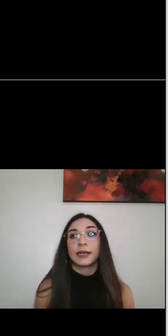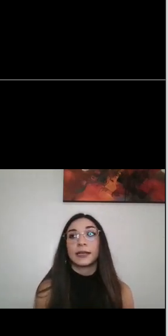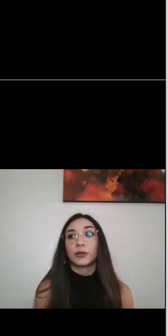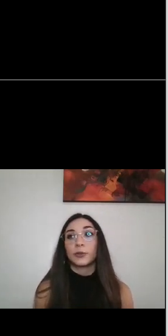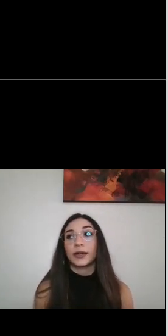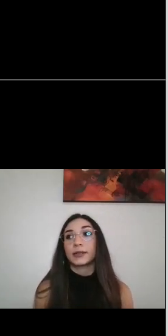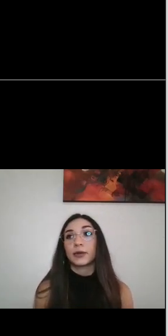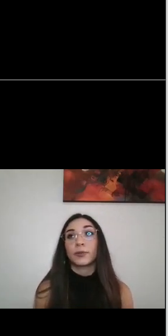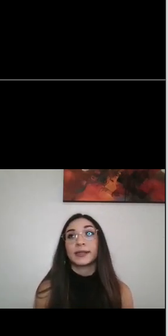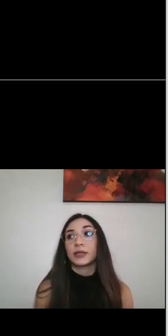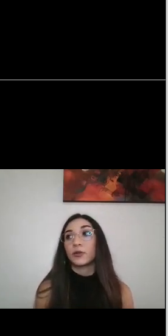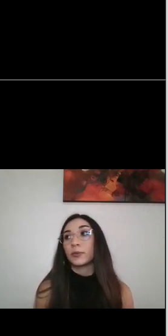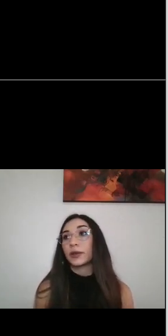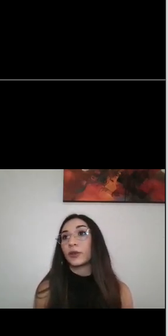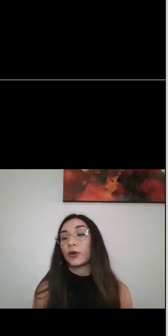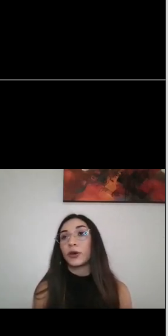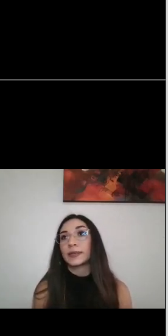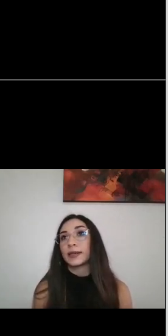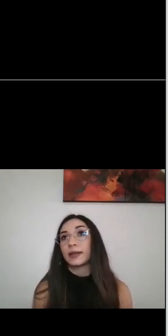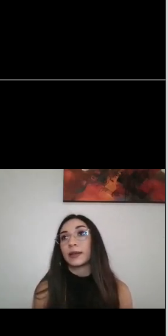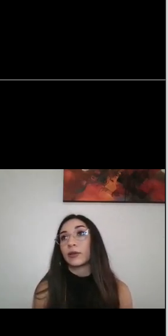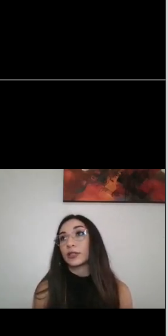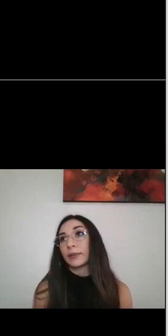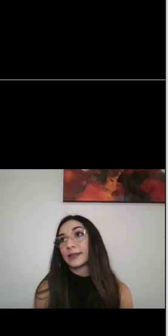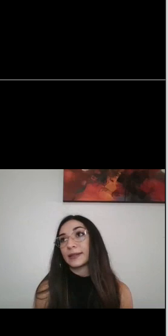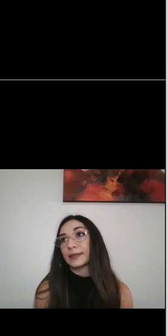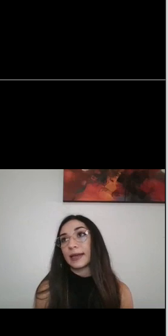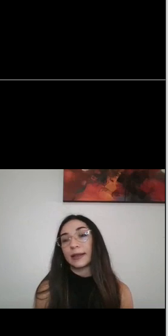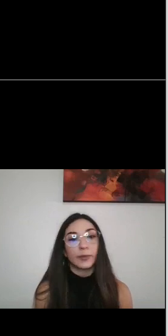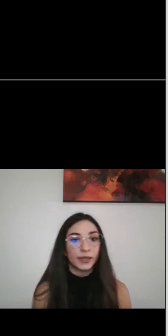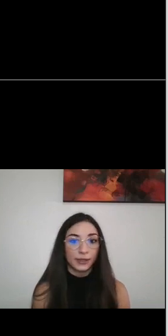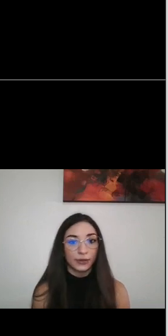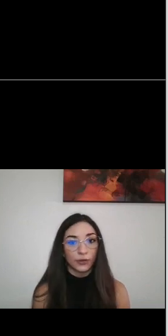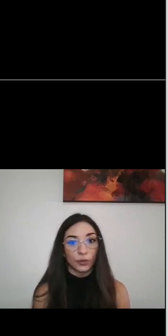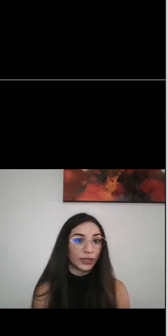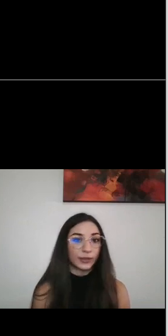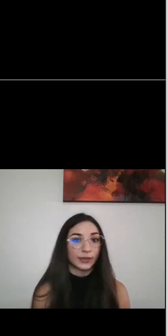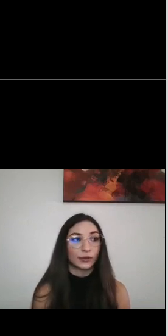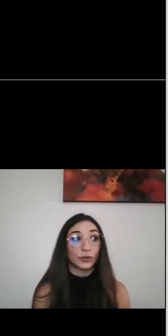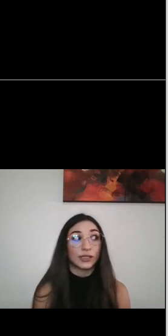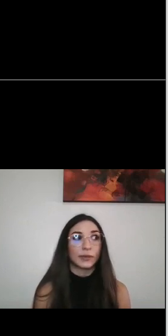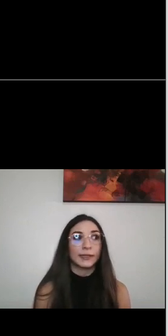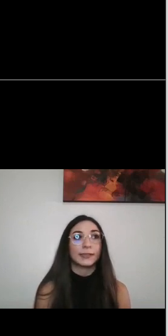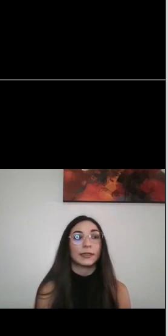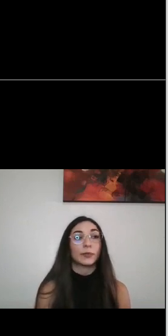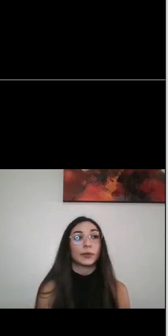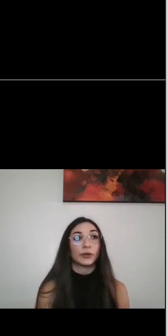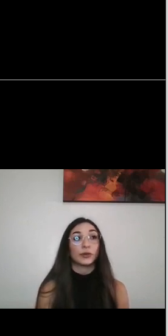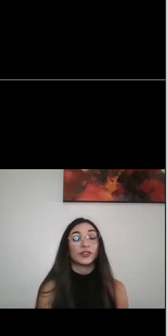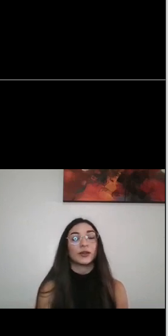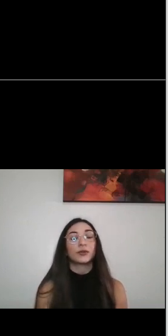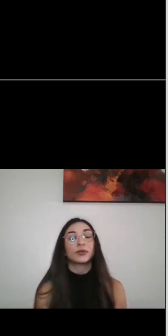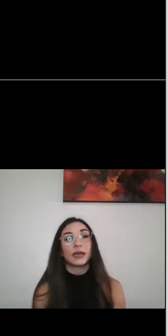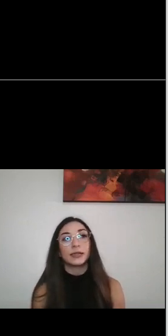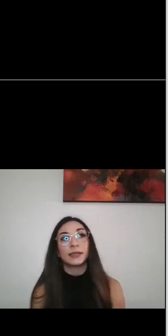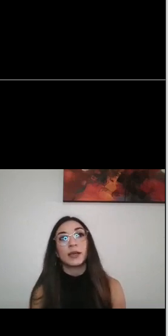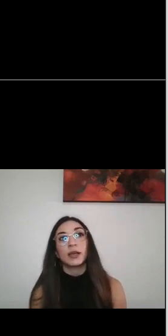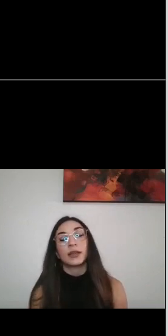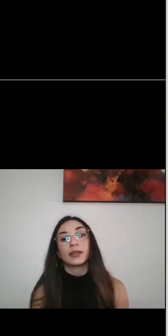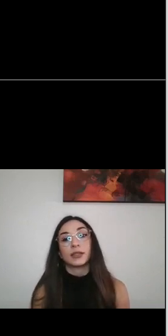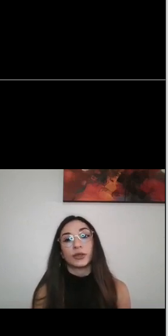que el niño, mira, es que un mes sí, un mes no, y pasa de 12 meses, 7 meses con otitis. Entonces, imagínense, en periodos tan